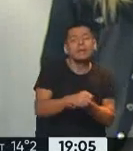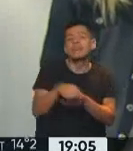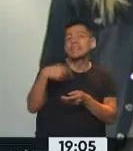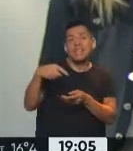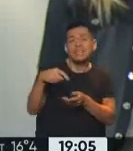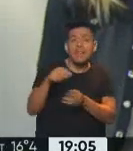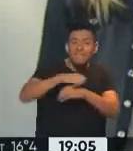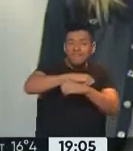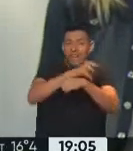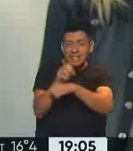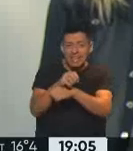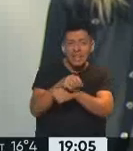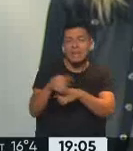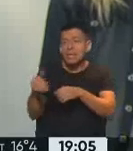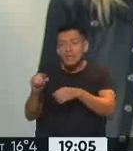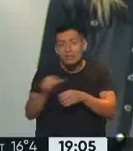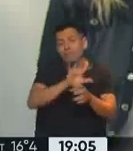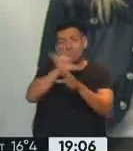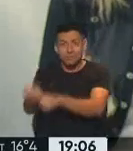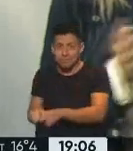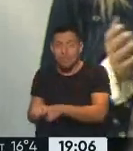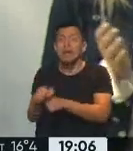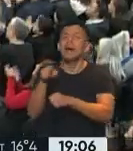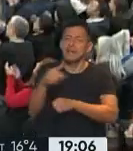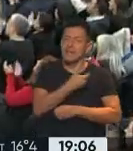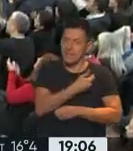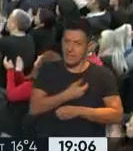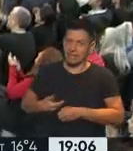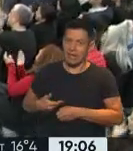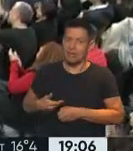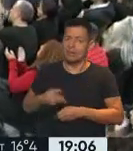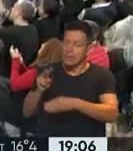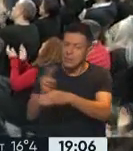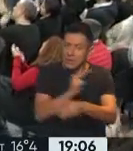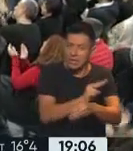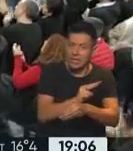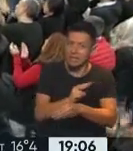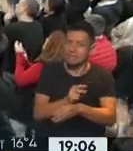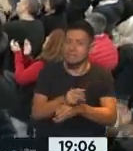krill. Es entonces ahí donde debe aparecer el Estado para que eso no suceda.